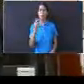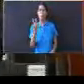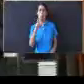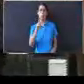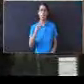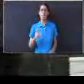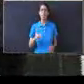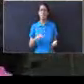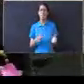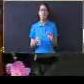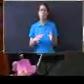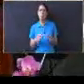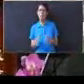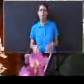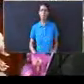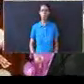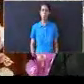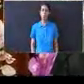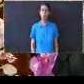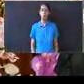Pero cuando le convenía.